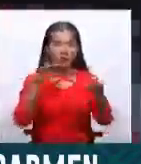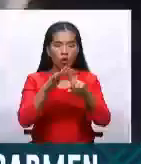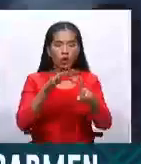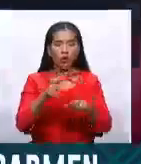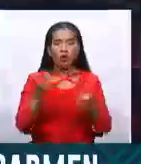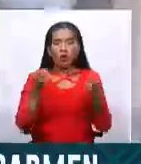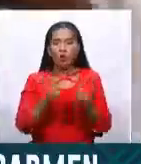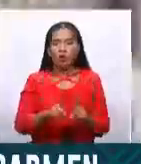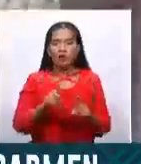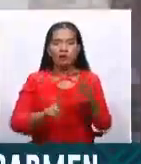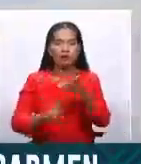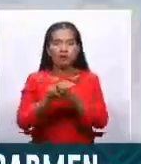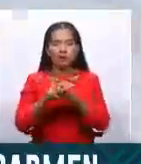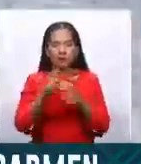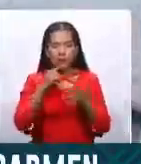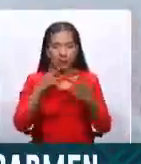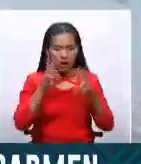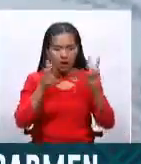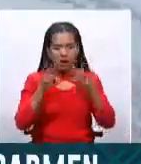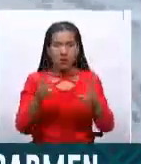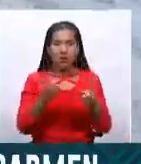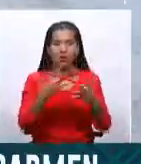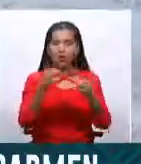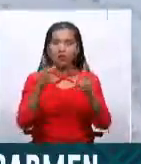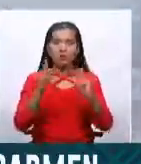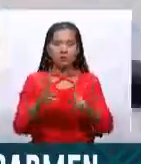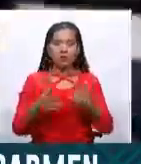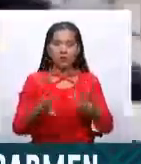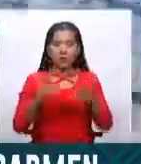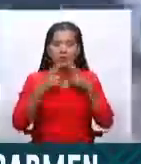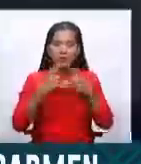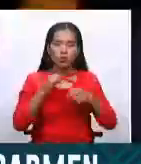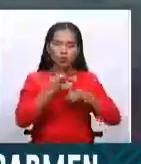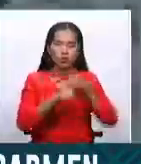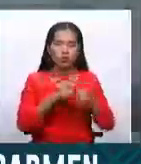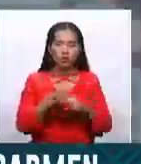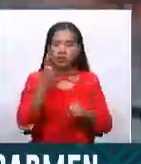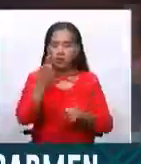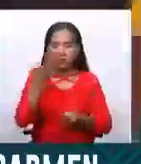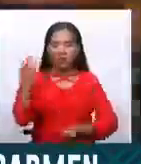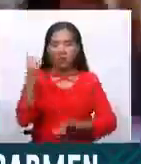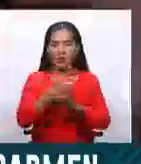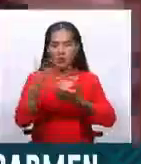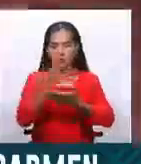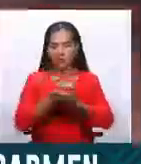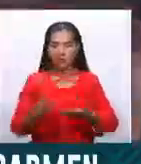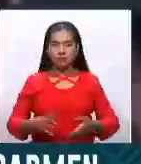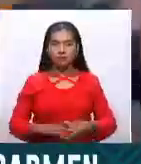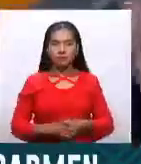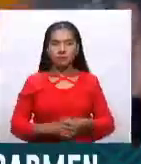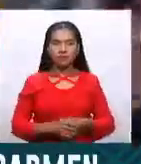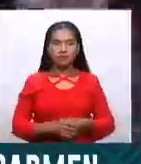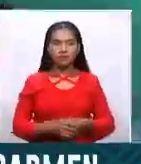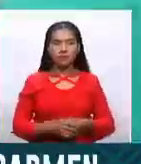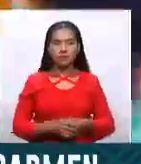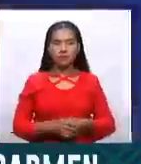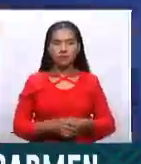suscitados, donde se registraron varias víctimas hace algunas semanas.